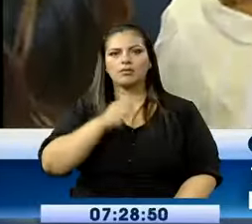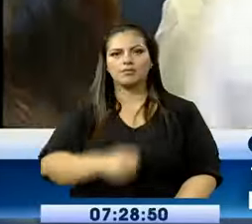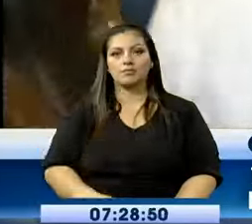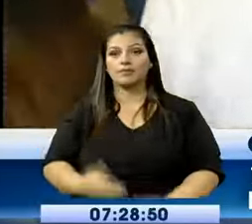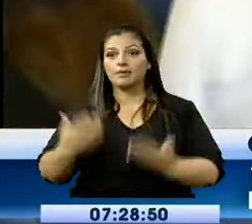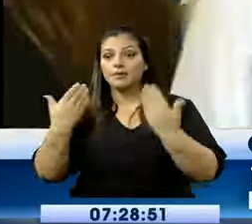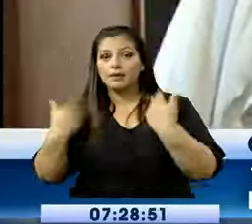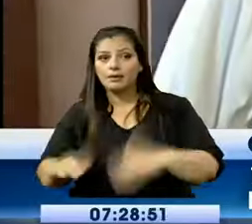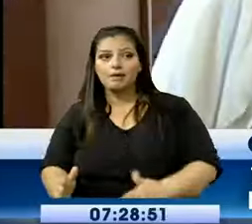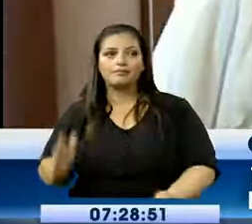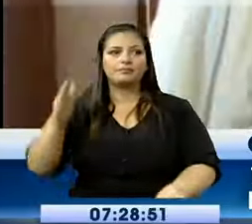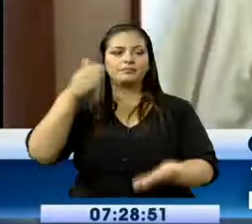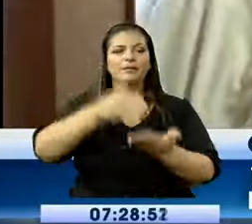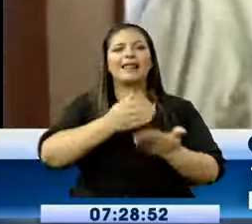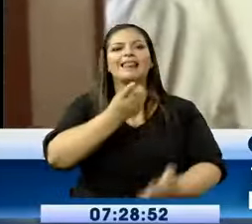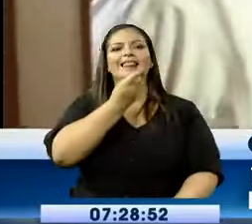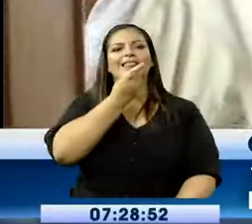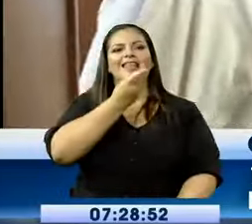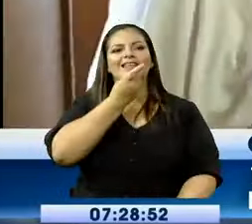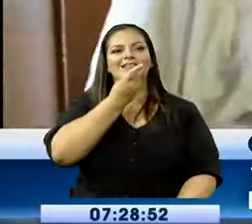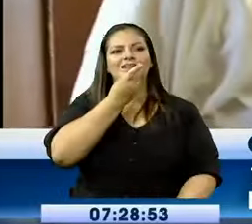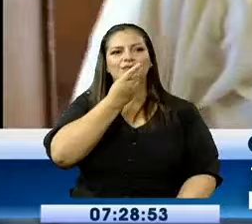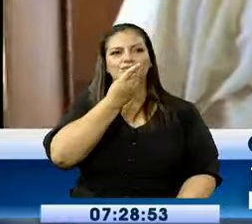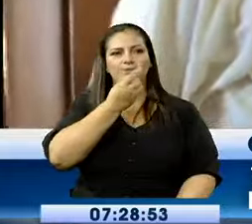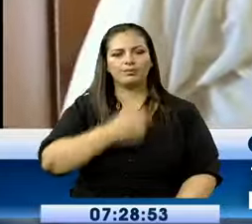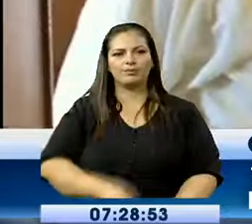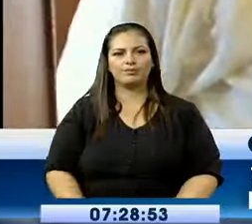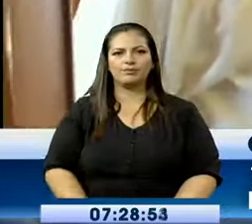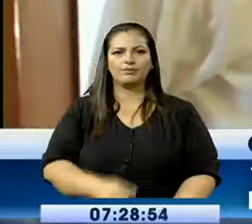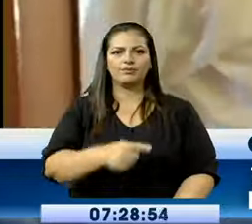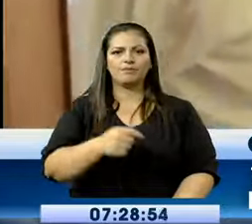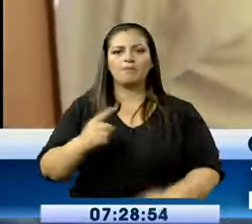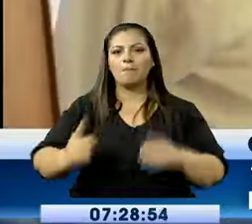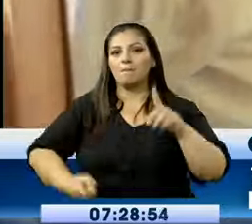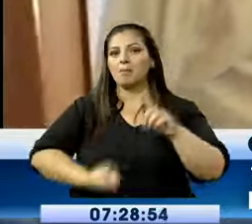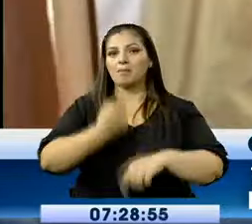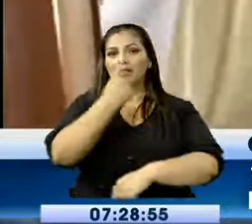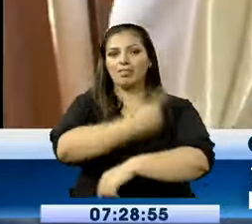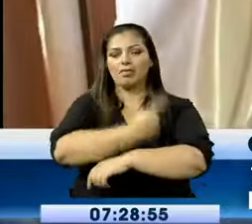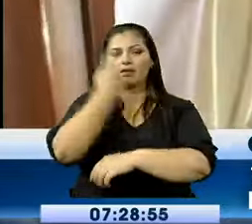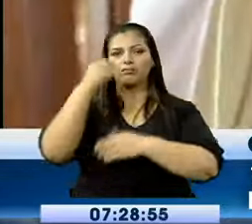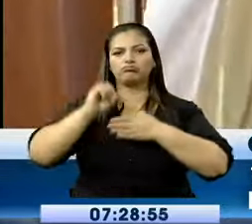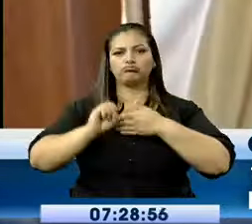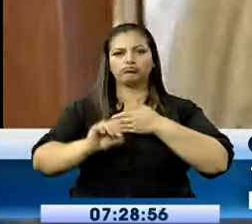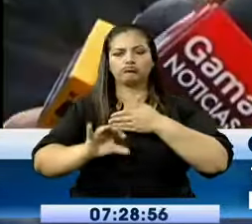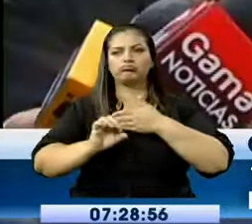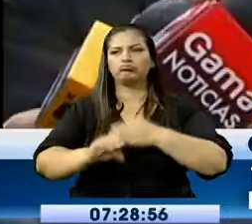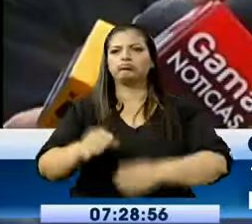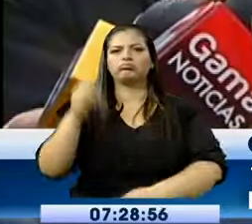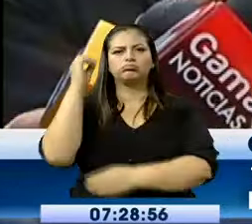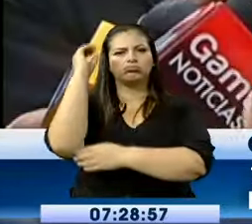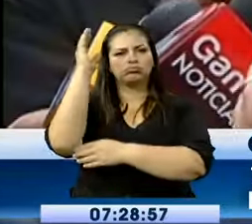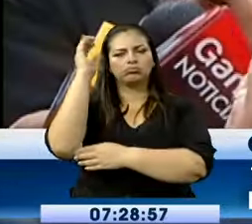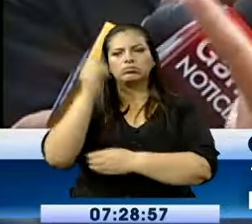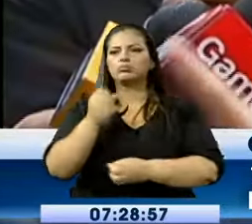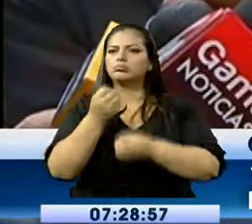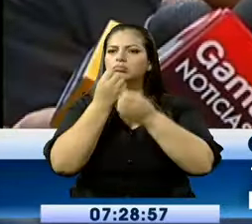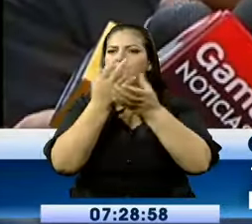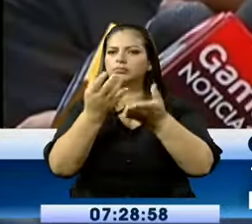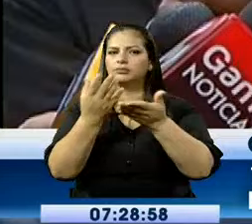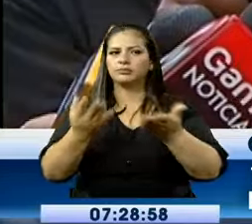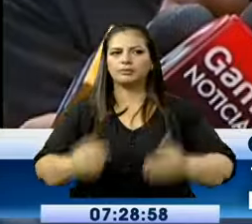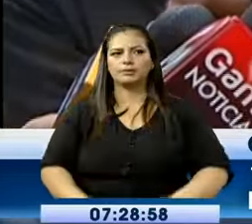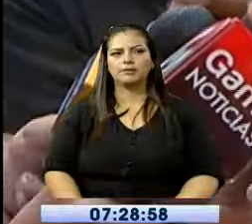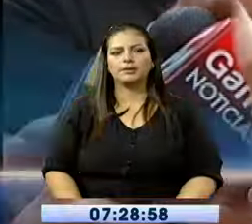primer día de campaña, Lasso confirmó que lo del millón de empleos no es una utopía, sino eliminar el impuesto